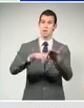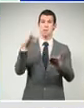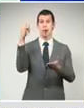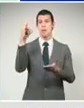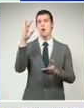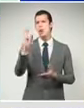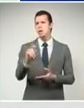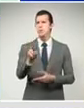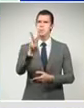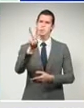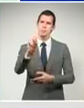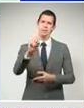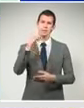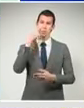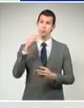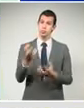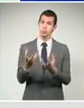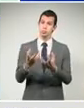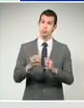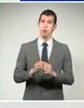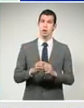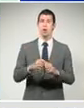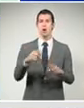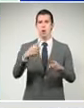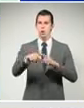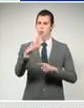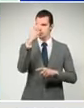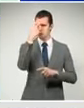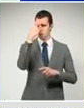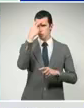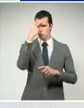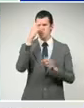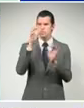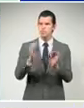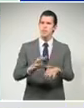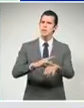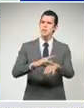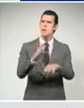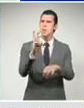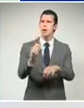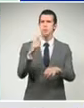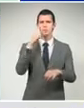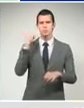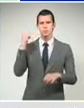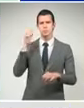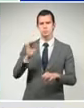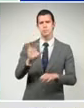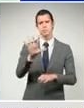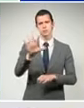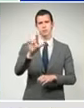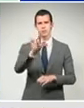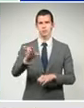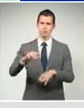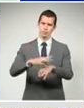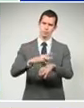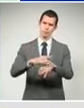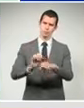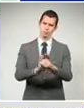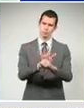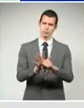elevado, y de segundo frente se confirman ayer 5 casos de